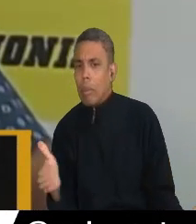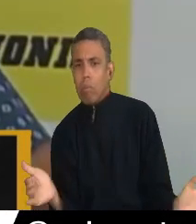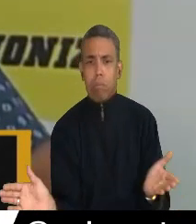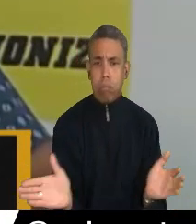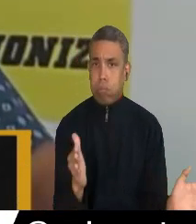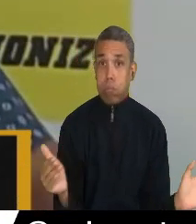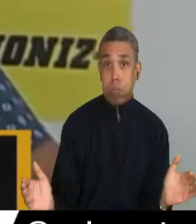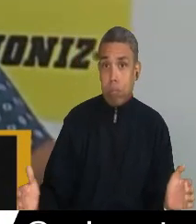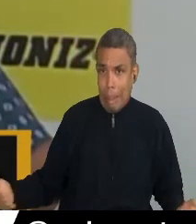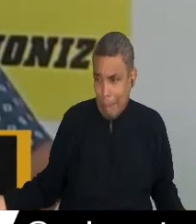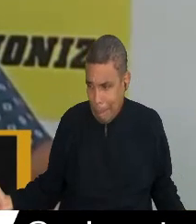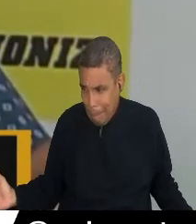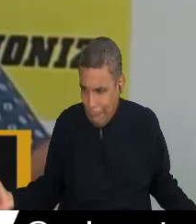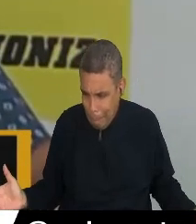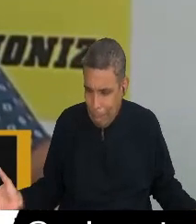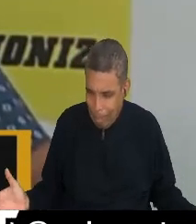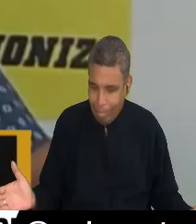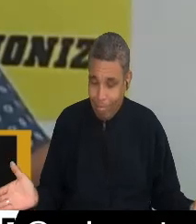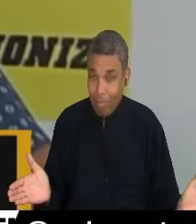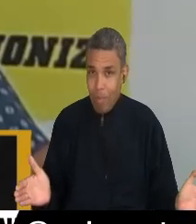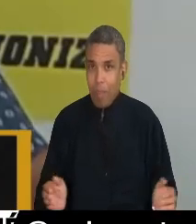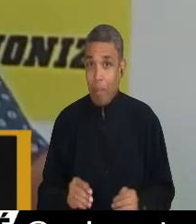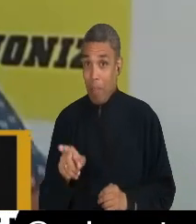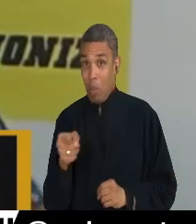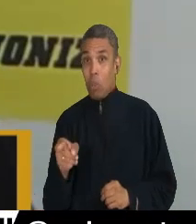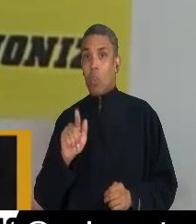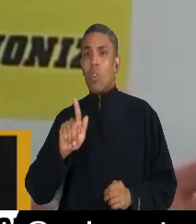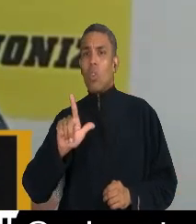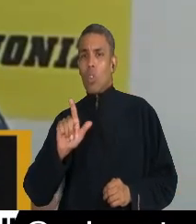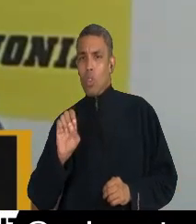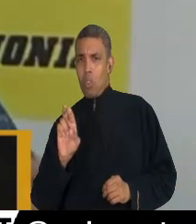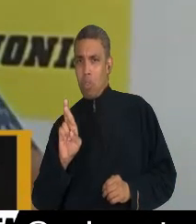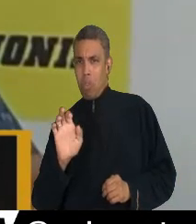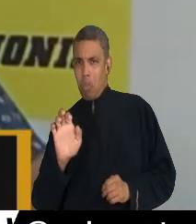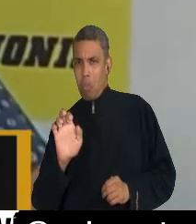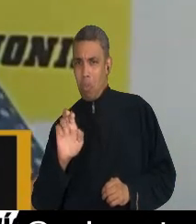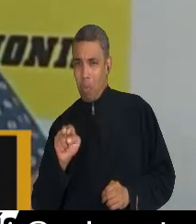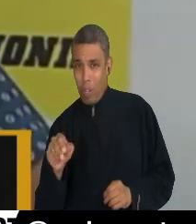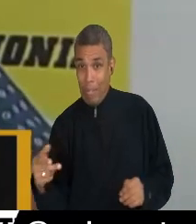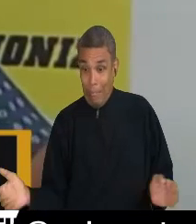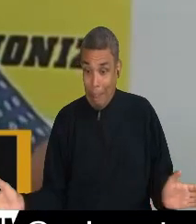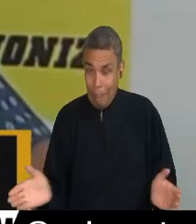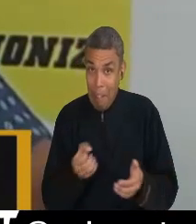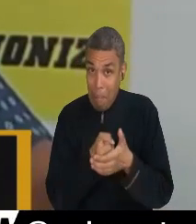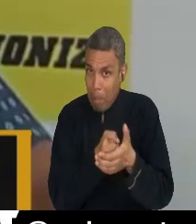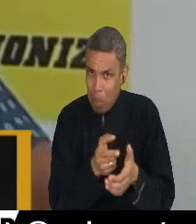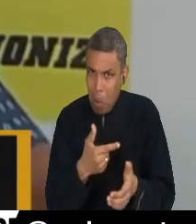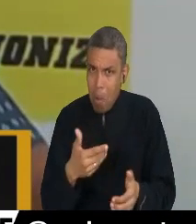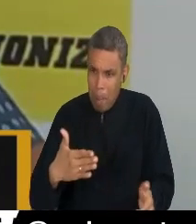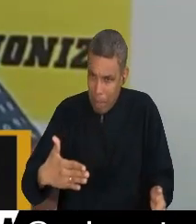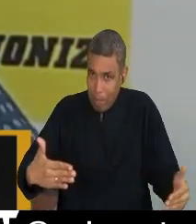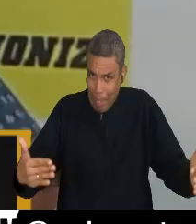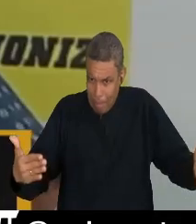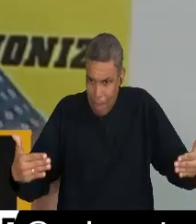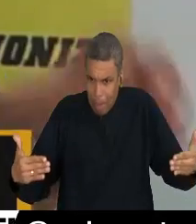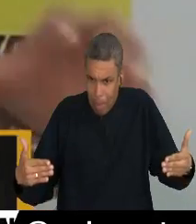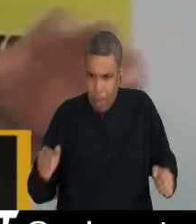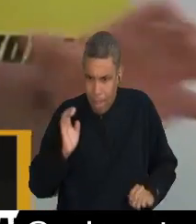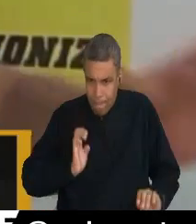Y este otro muchacho Flores, el Bumangués, es más de marca, más de temperamento,